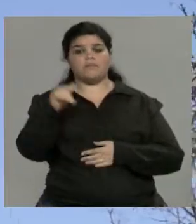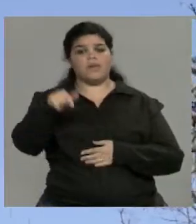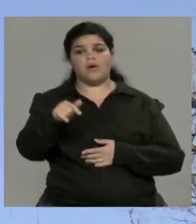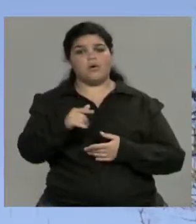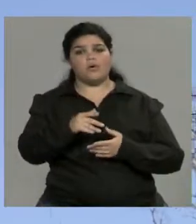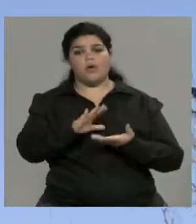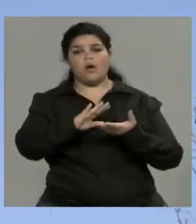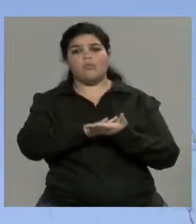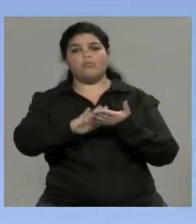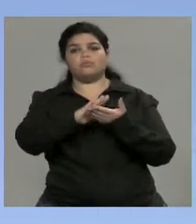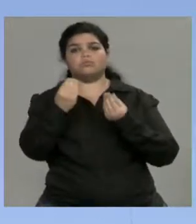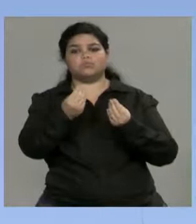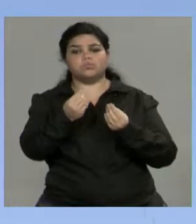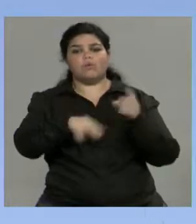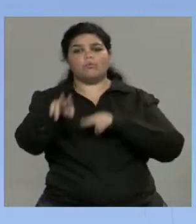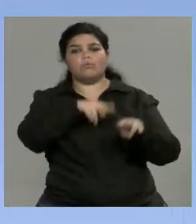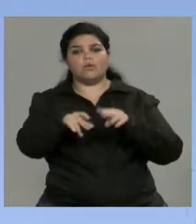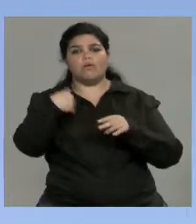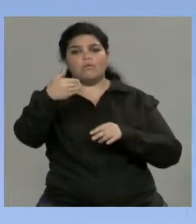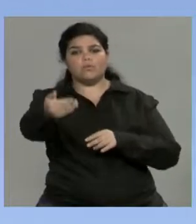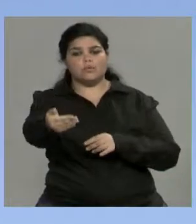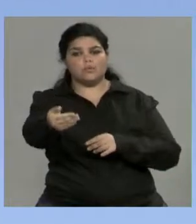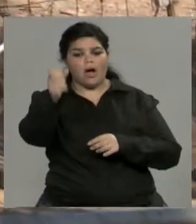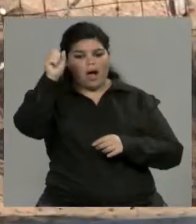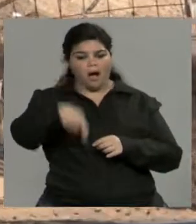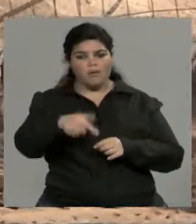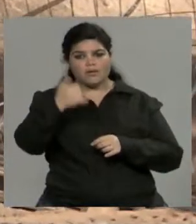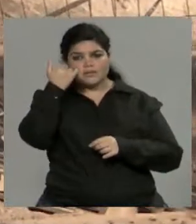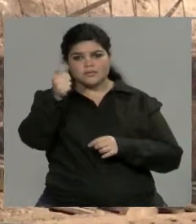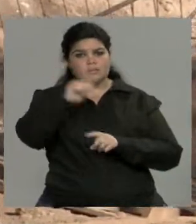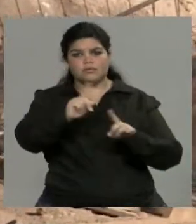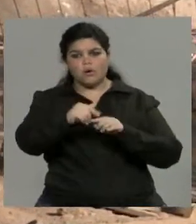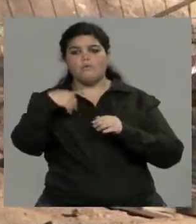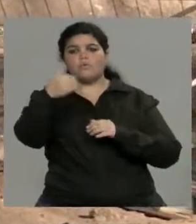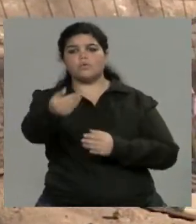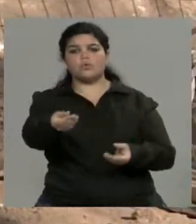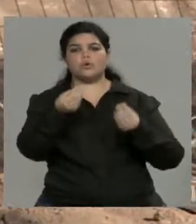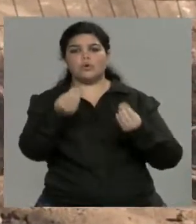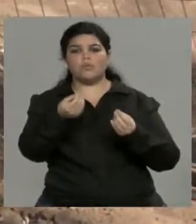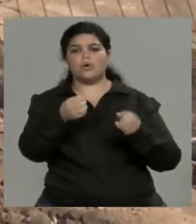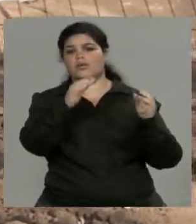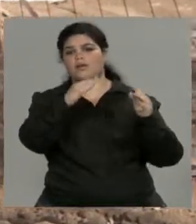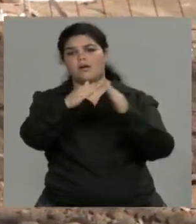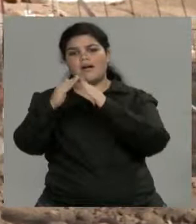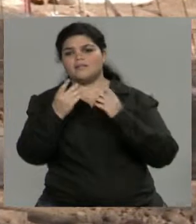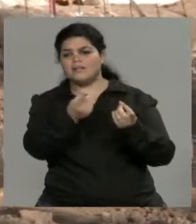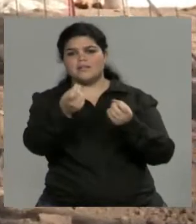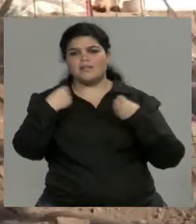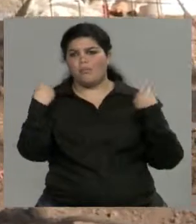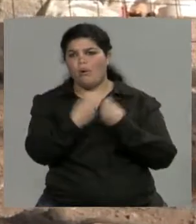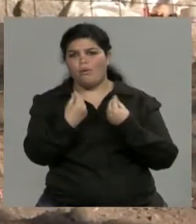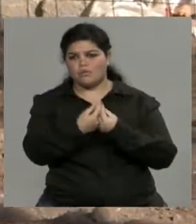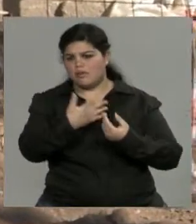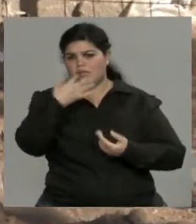forma de organización pensando en el futuro, no solo en la actualidad, porque necesidades de vivienda hay a montones, y eso